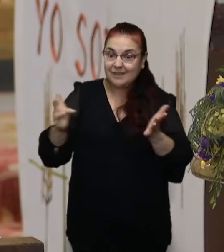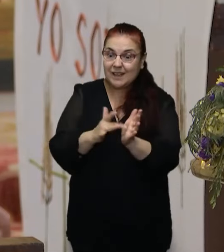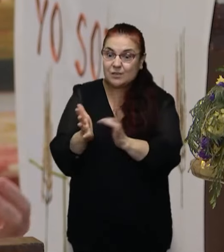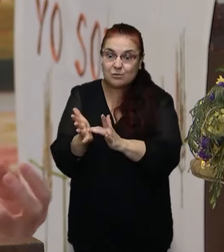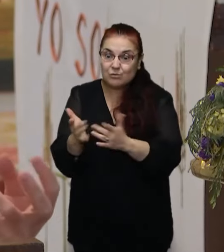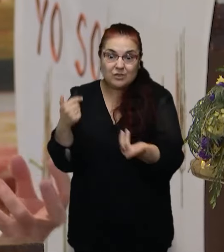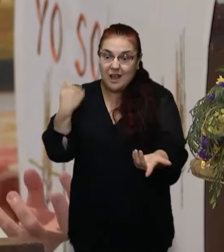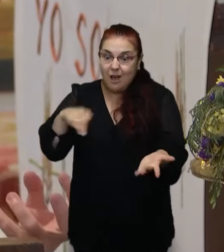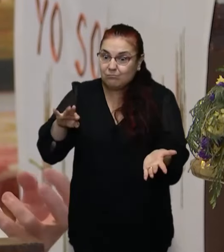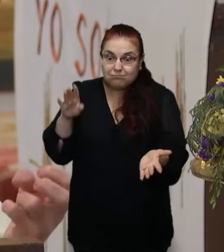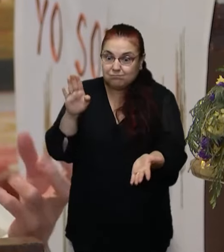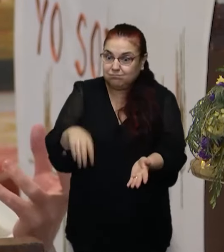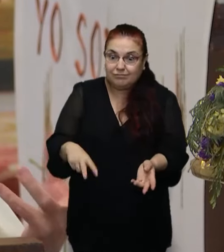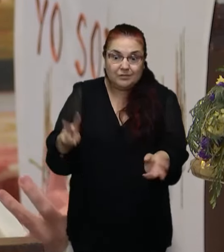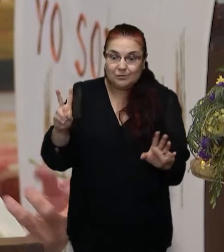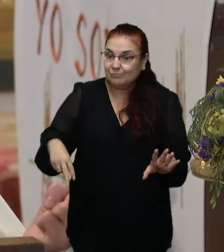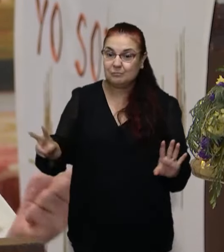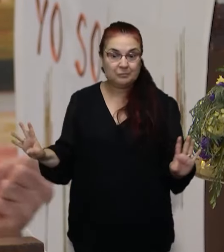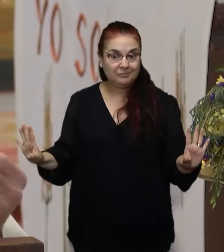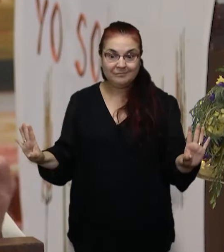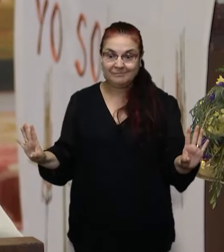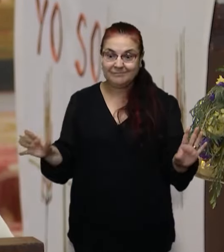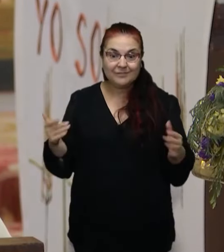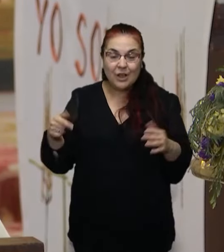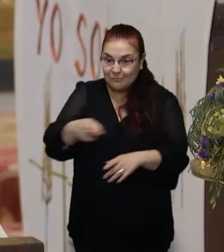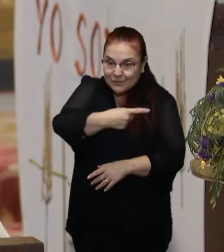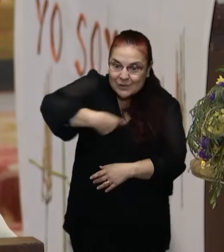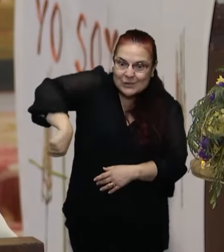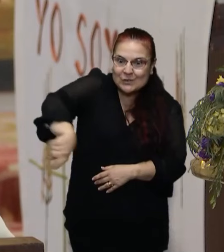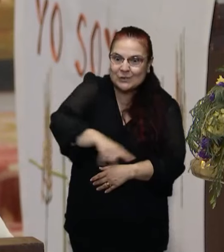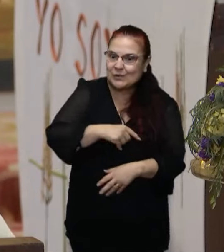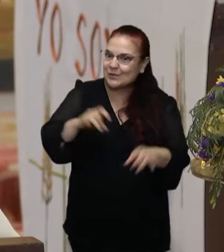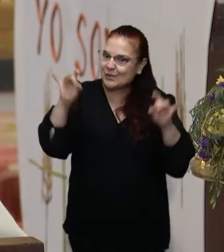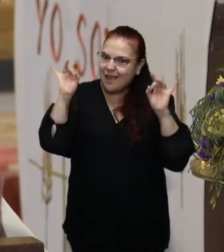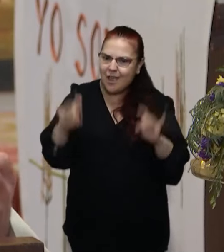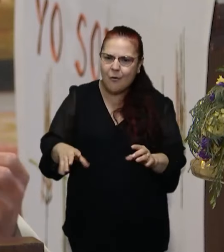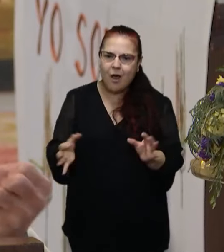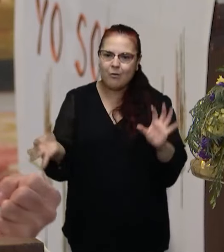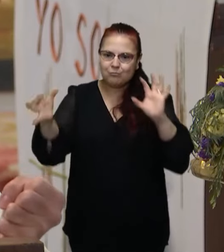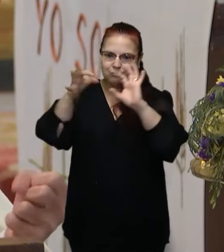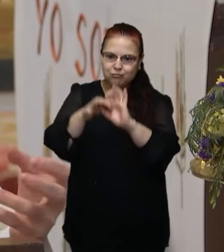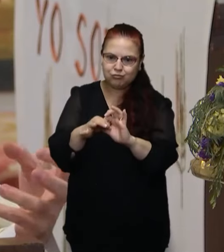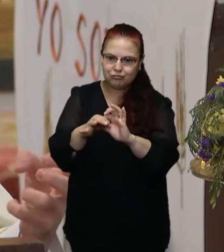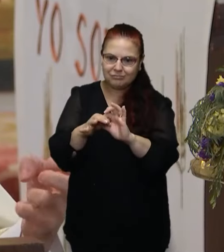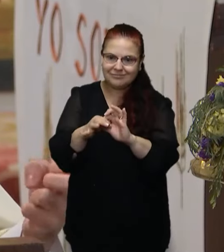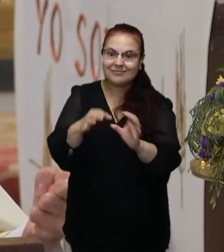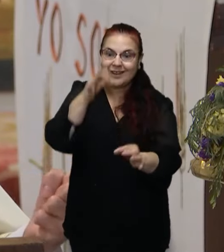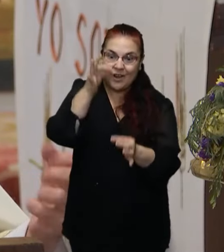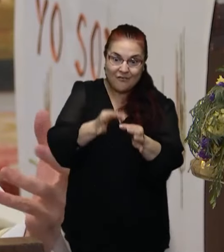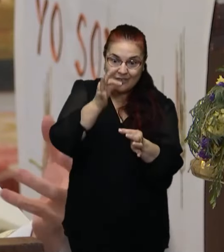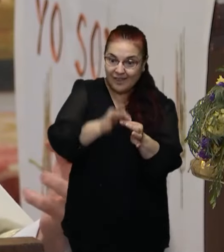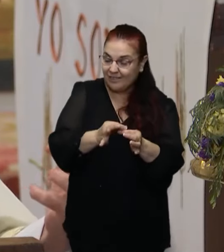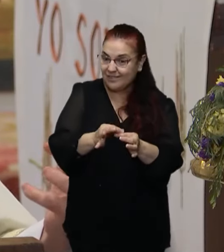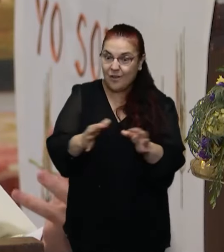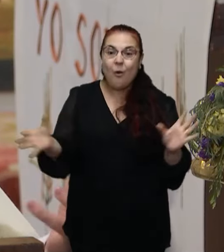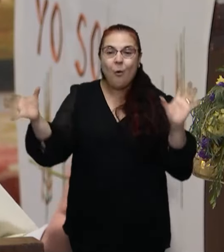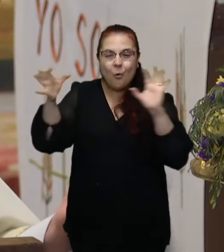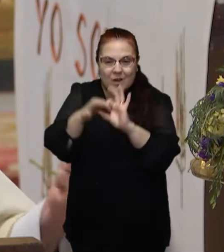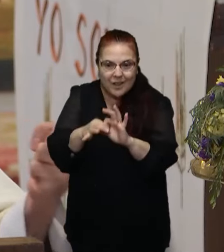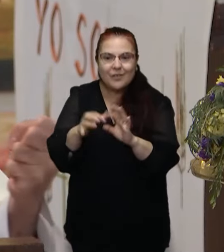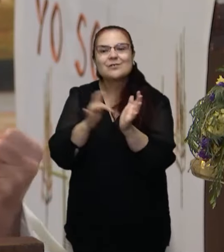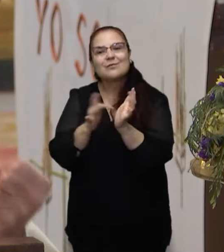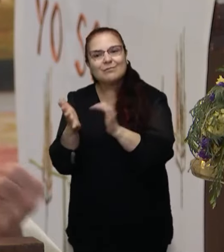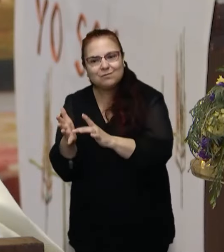muere más, y que yo, nosotros, como los sarmientos unidos a la vid, unidos a Él por el bautismo, por la